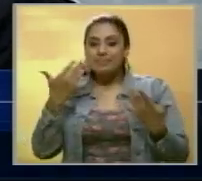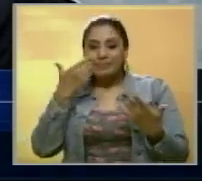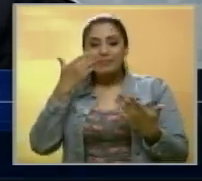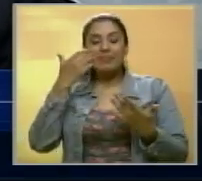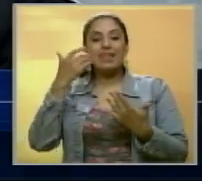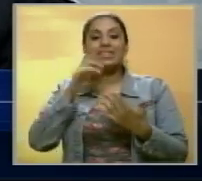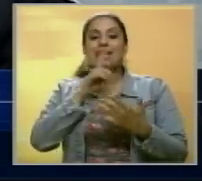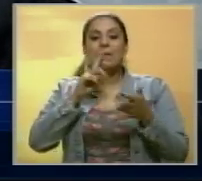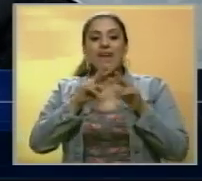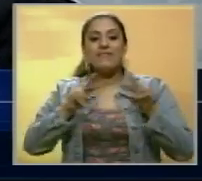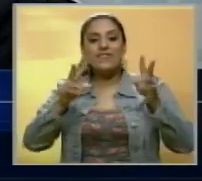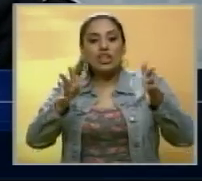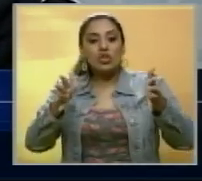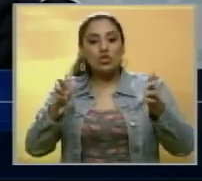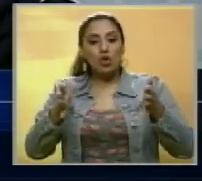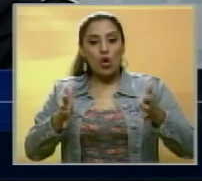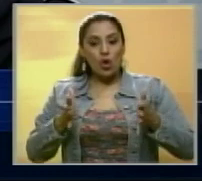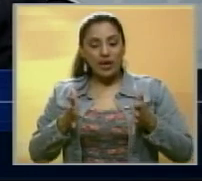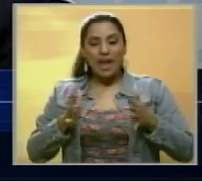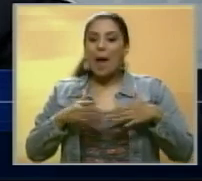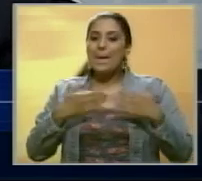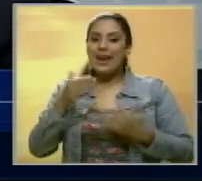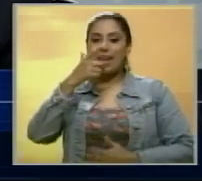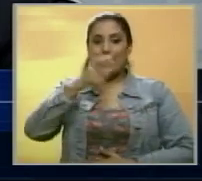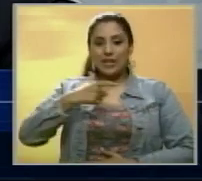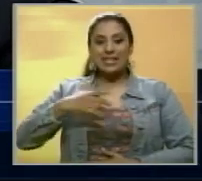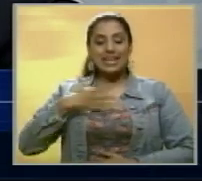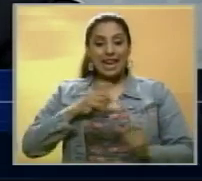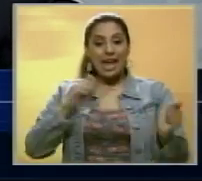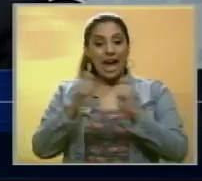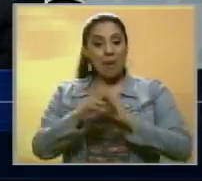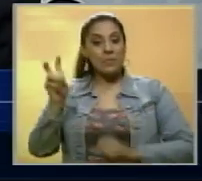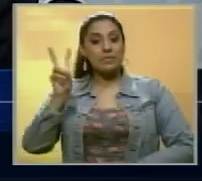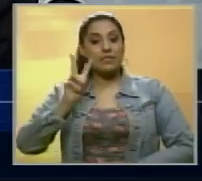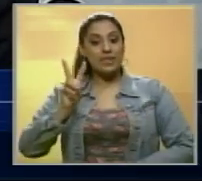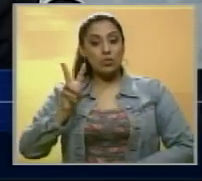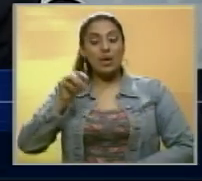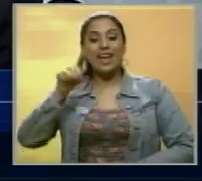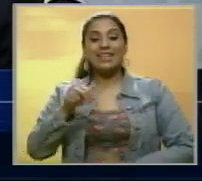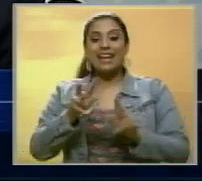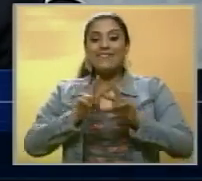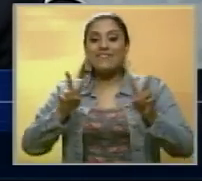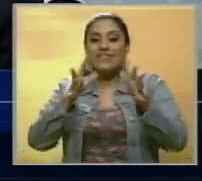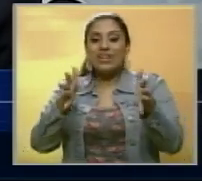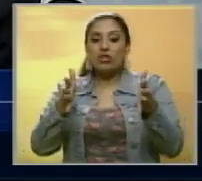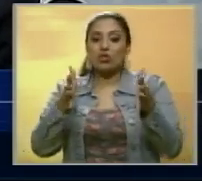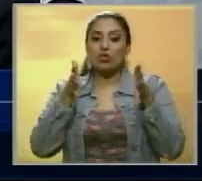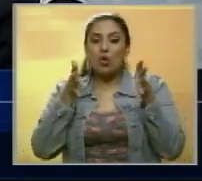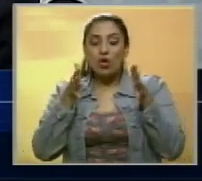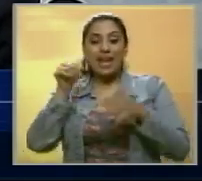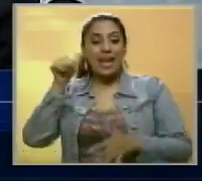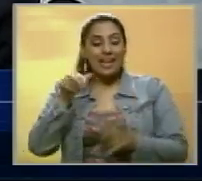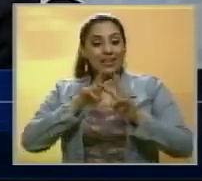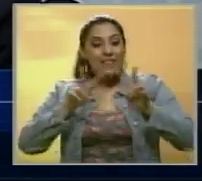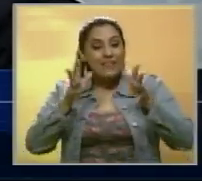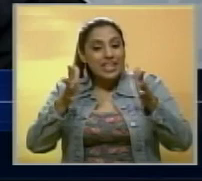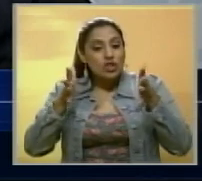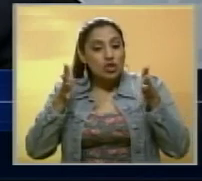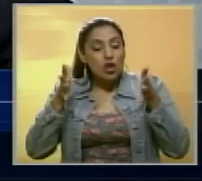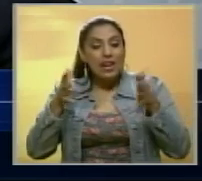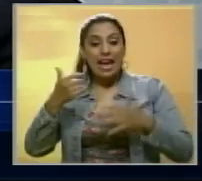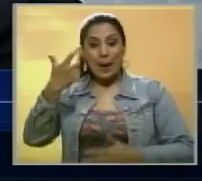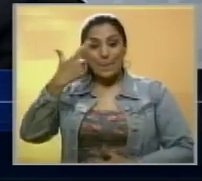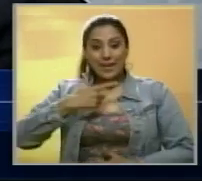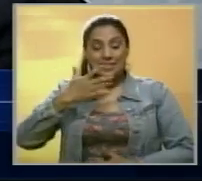una victoria para quienes queremos cambio en Venezuela, esto es una victoria, esto es una victoria para